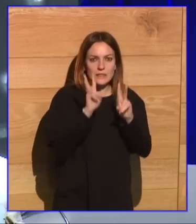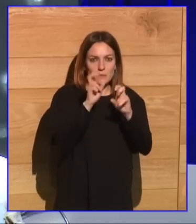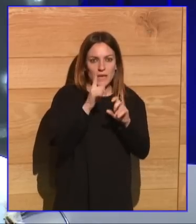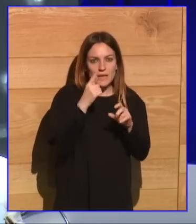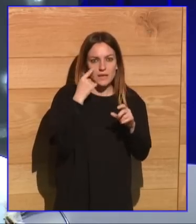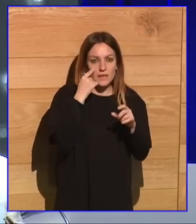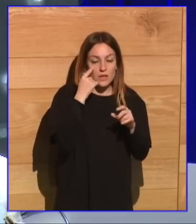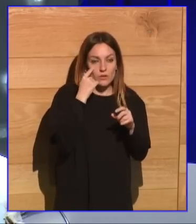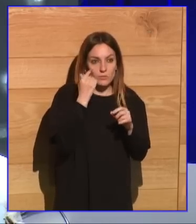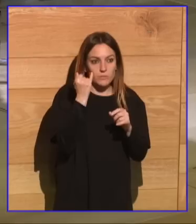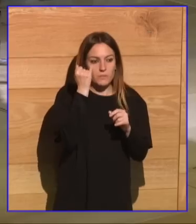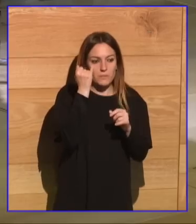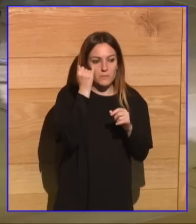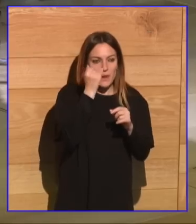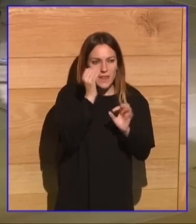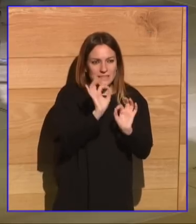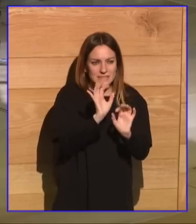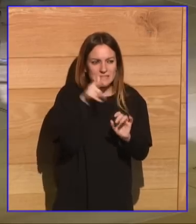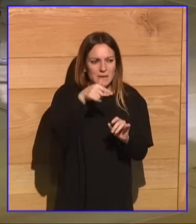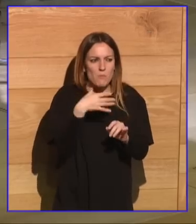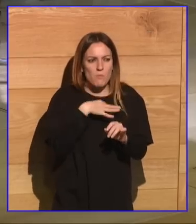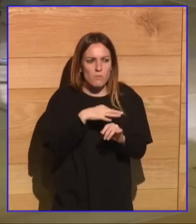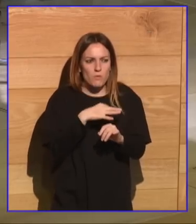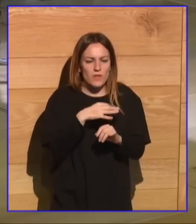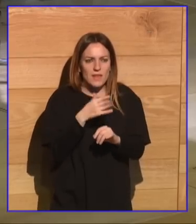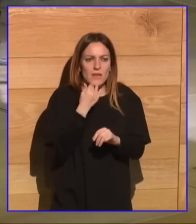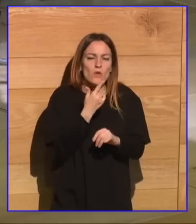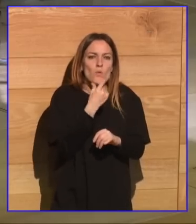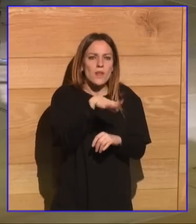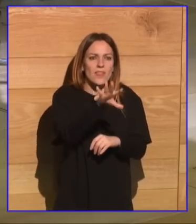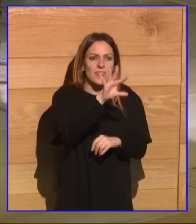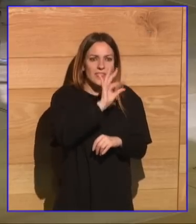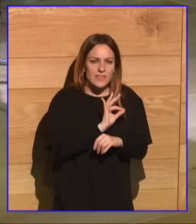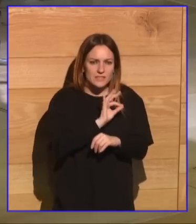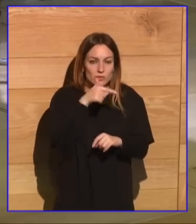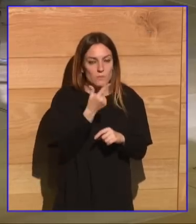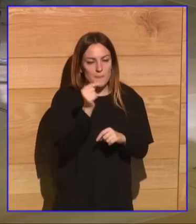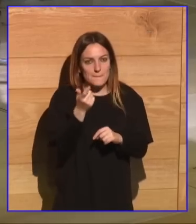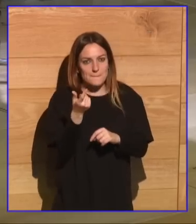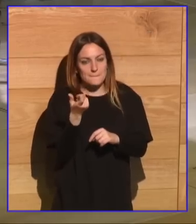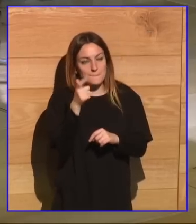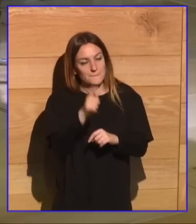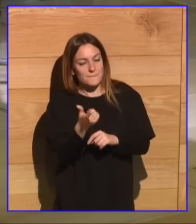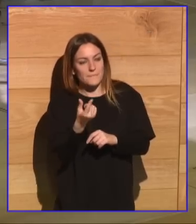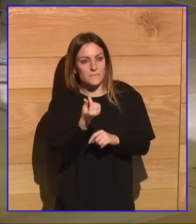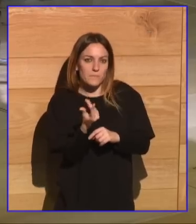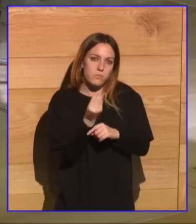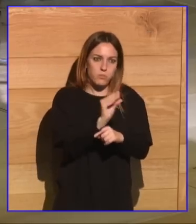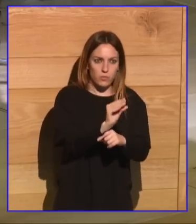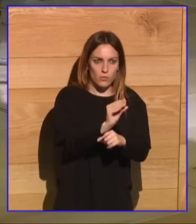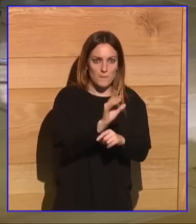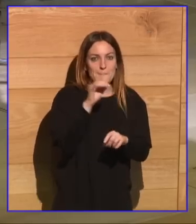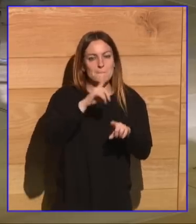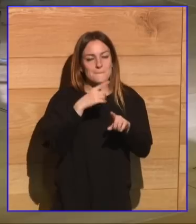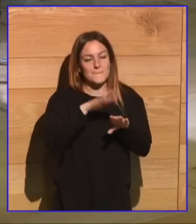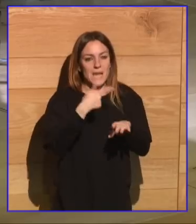Vale. que da la impresión de ser una decisión de productor para aclarar las cosas, entre otras